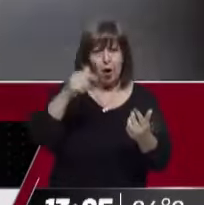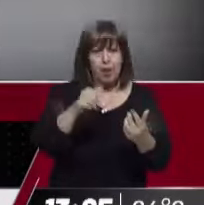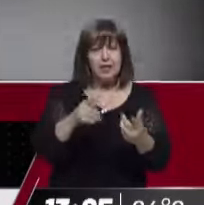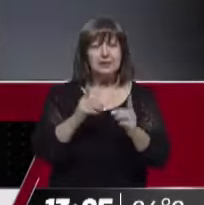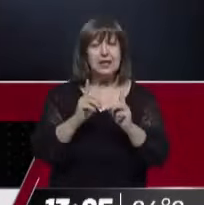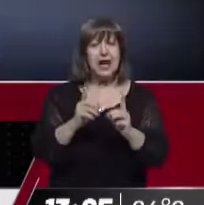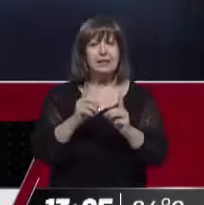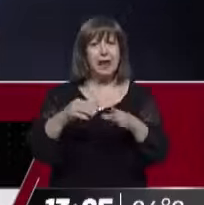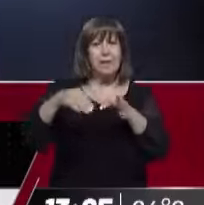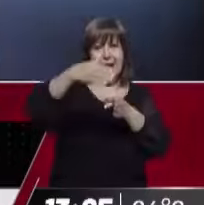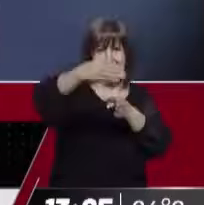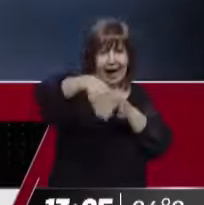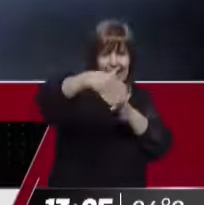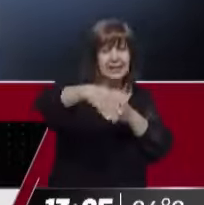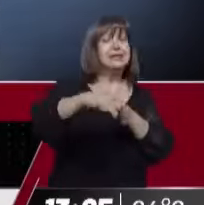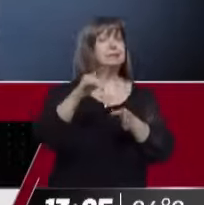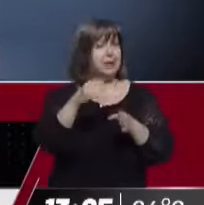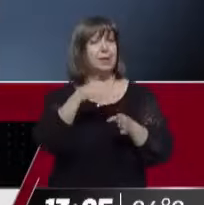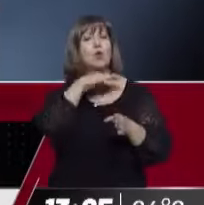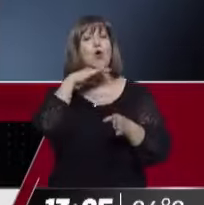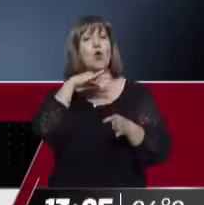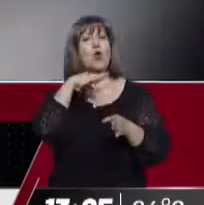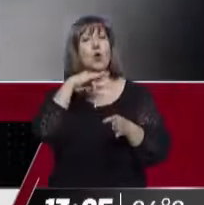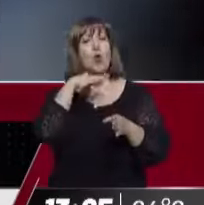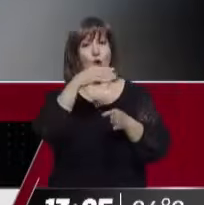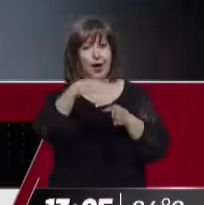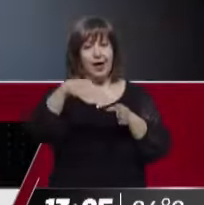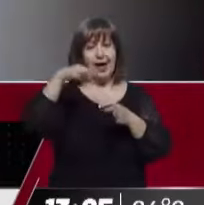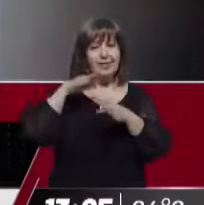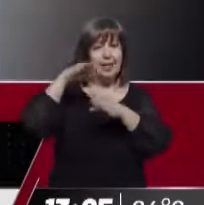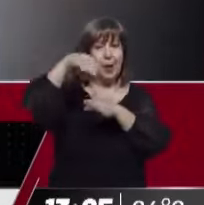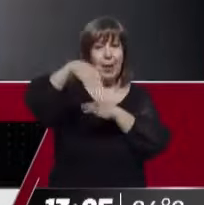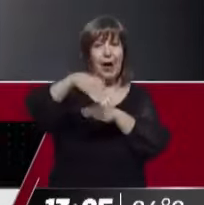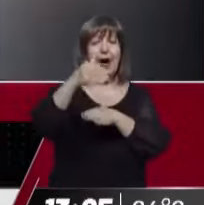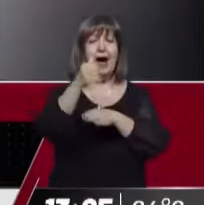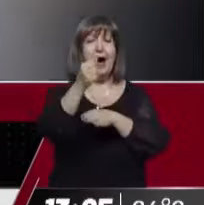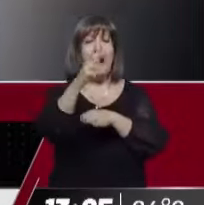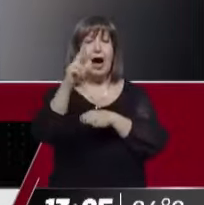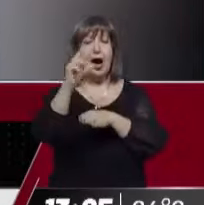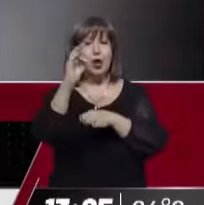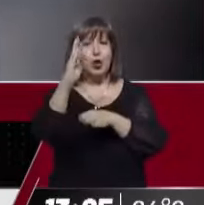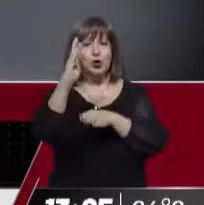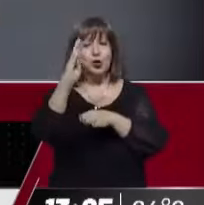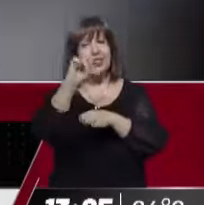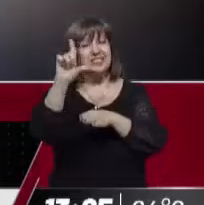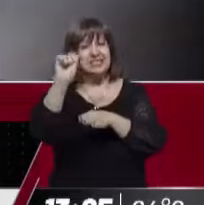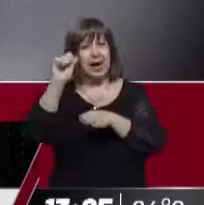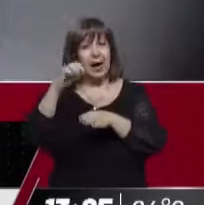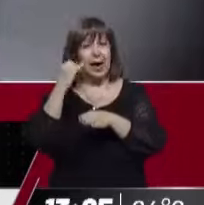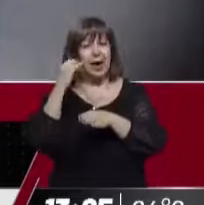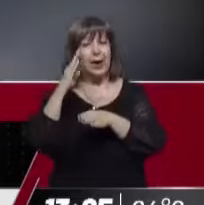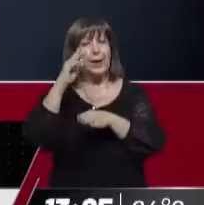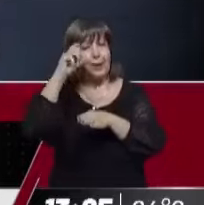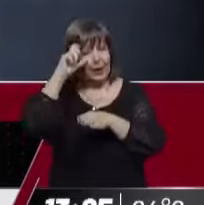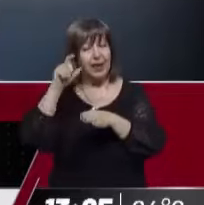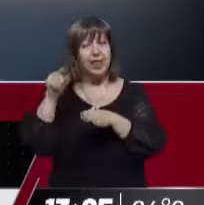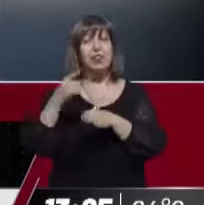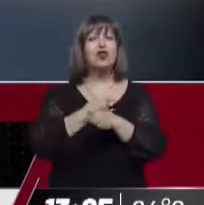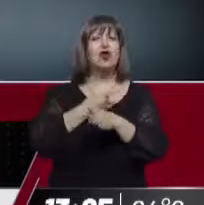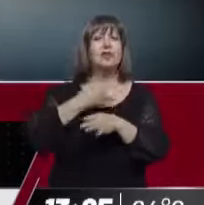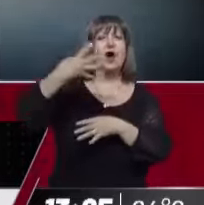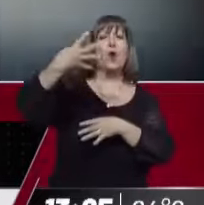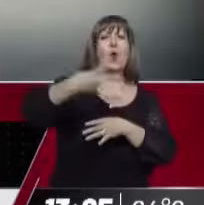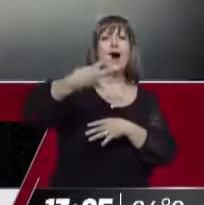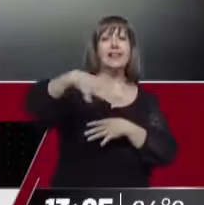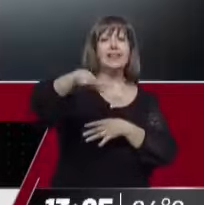también la calle Cortada. Esta es Jujuy y esta es Bajada de Arroyave. Esto es en la cuarta sección en la ciudad de Mendoza. Se